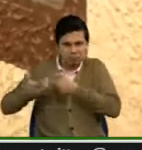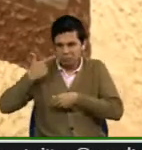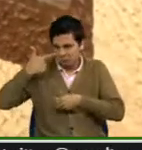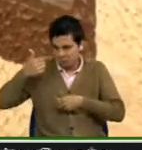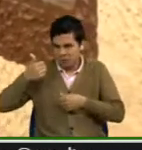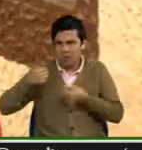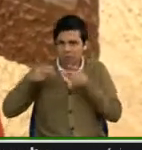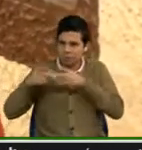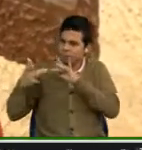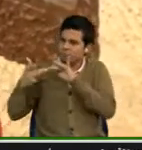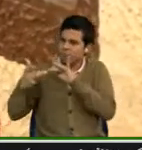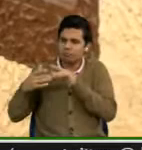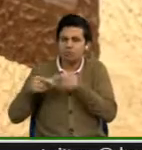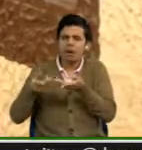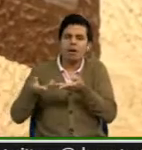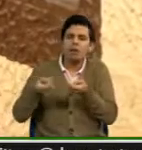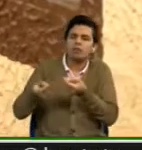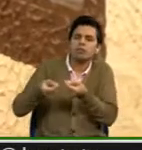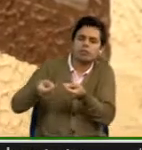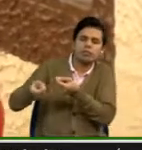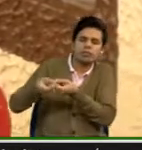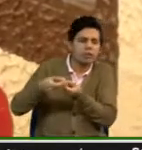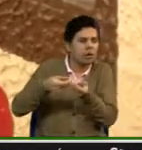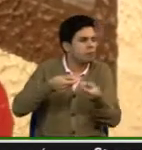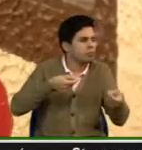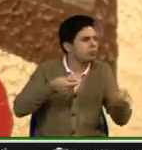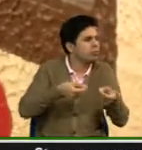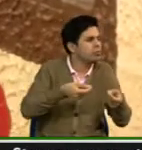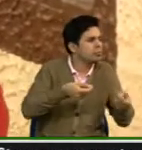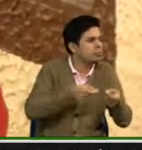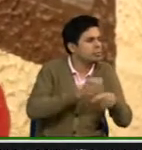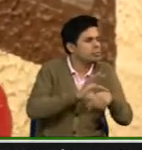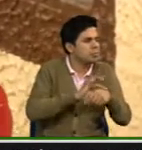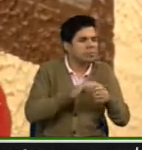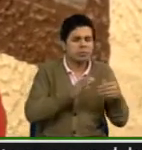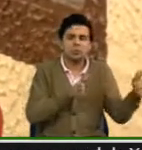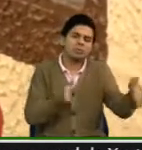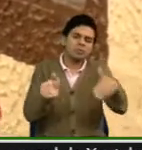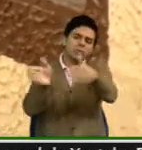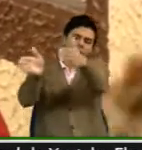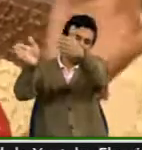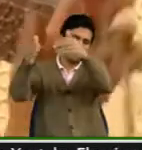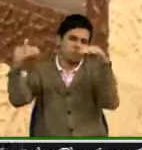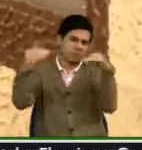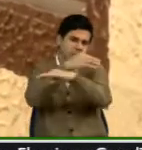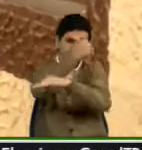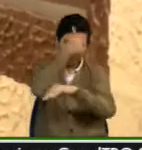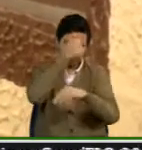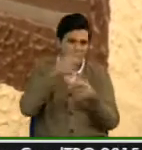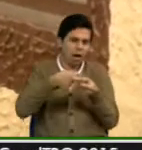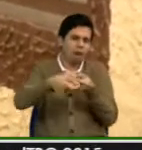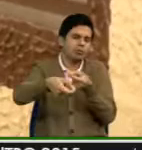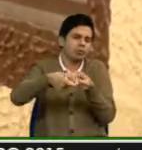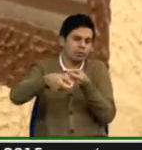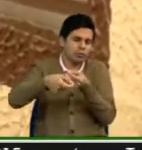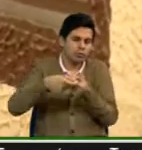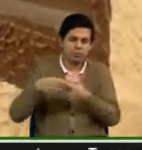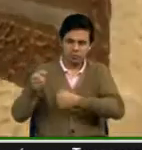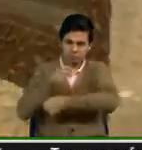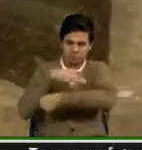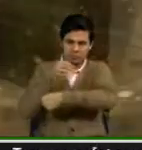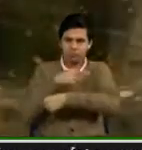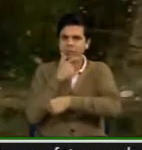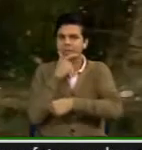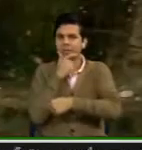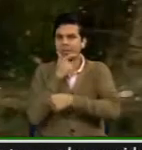encontramos todo cerquita y así, muy cerquita a la carretera central, muy cerquita para la plaza Bajar a